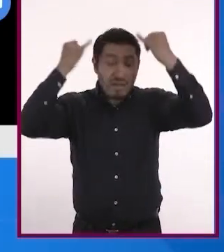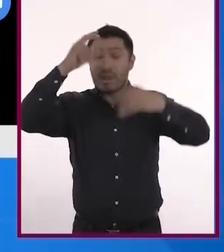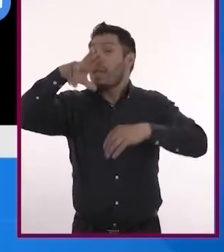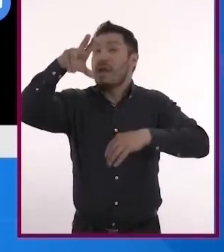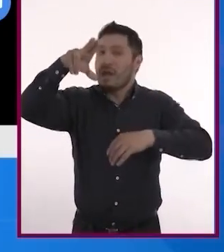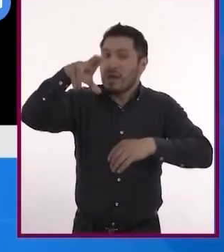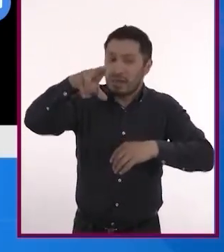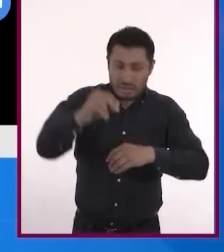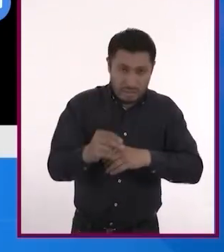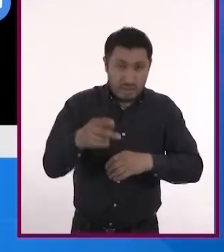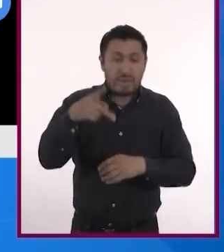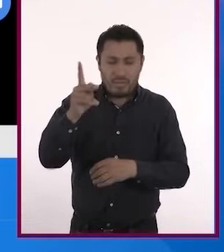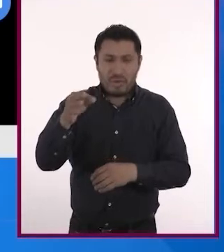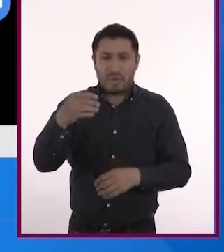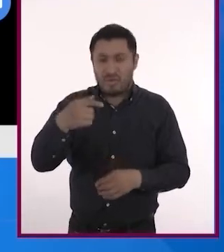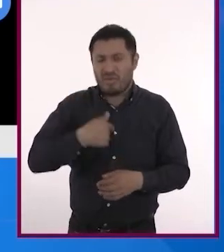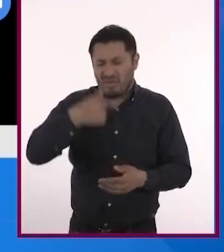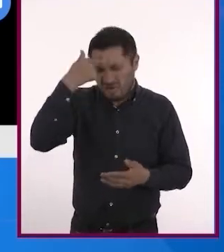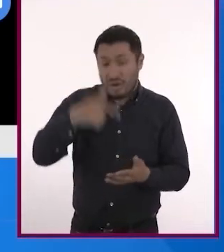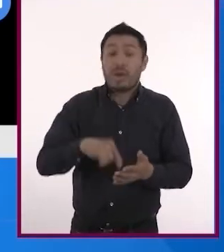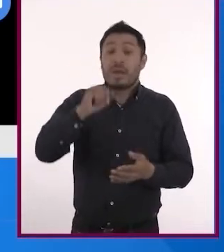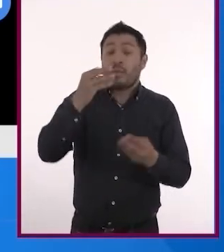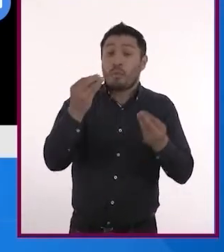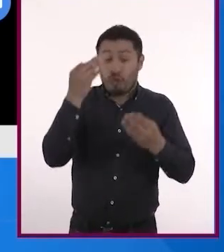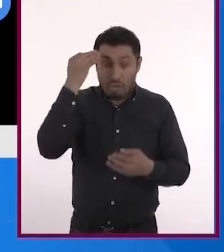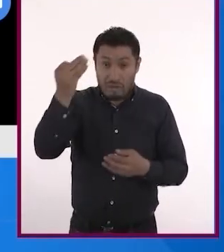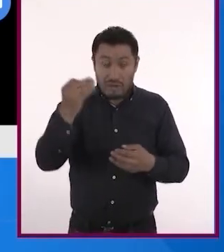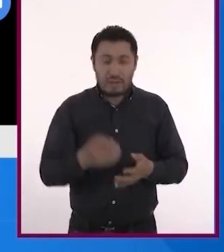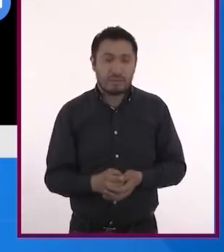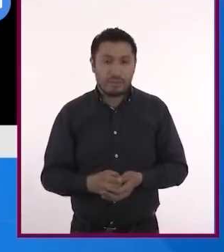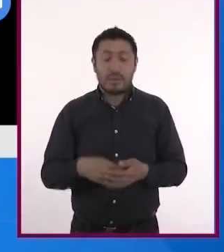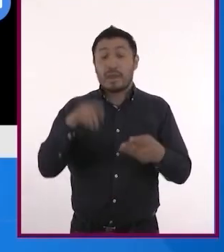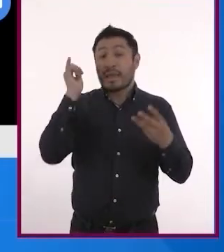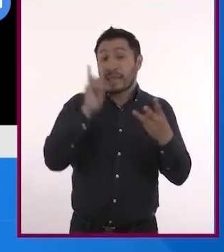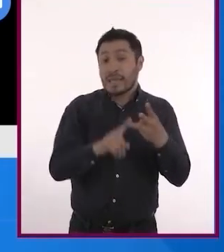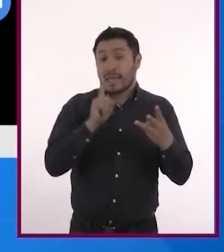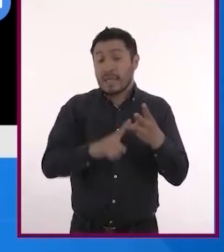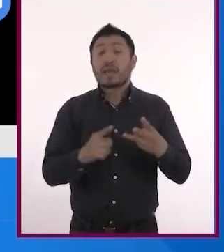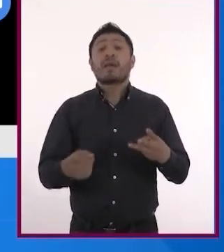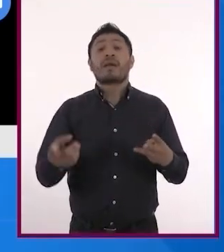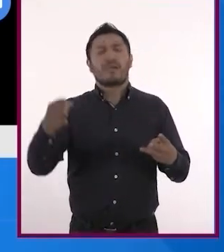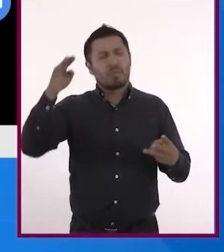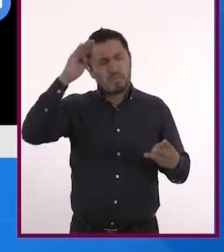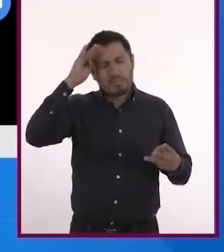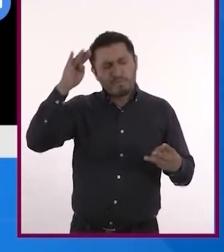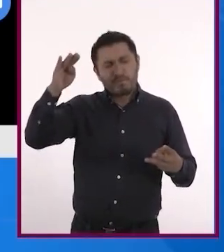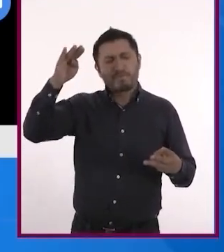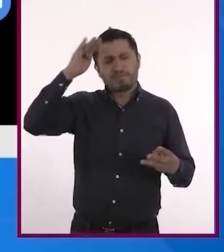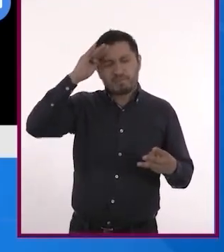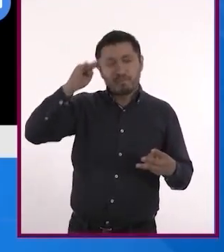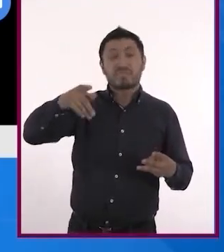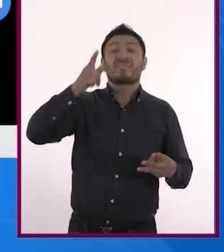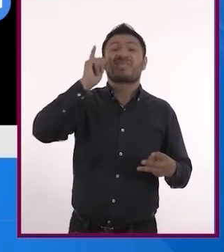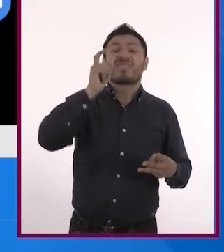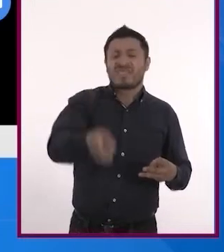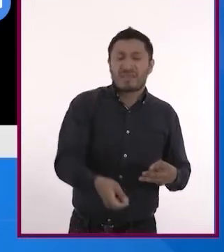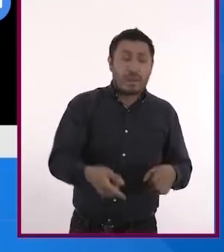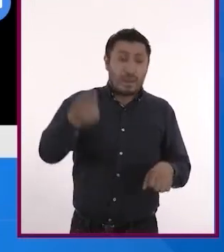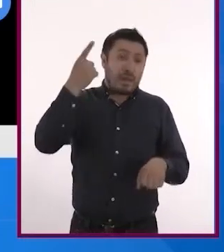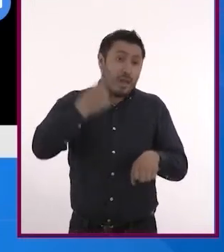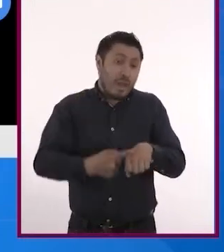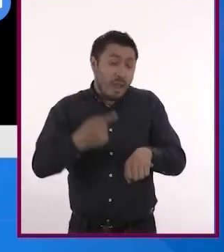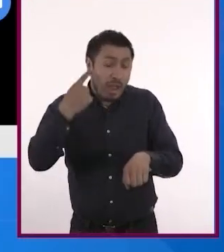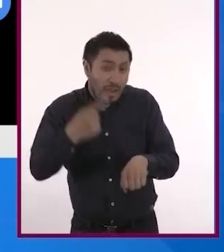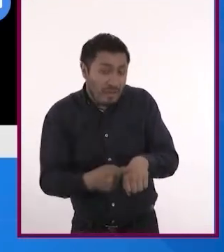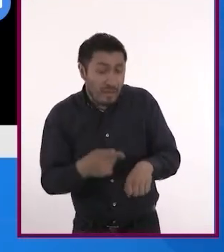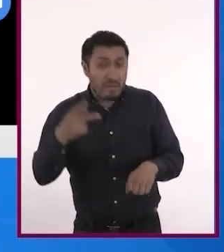diría que un tercer mito tiene que ver con pensar que los padecimientos mentales o las